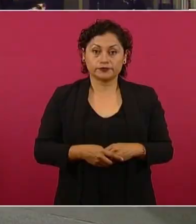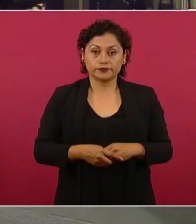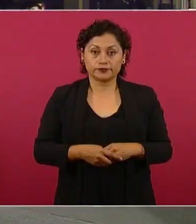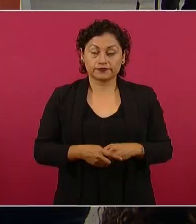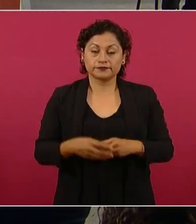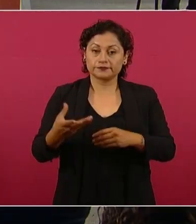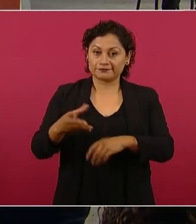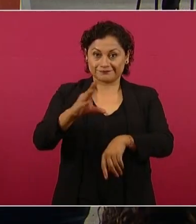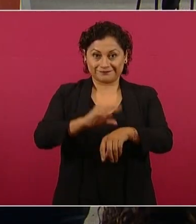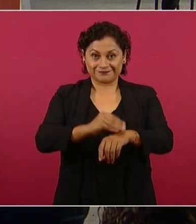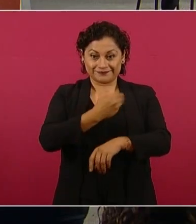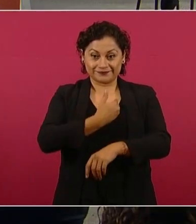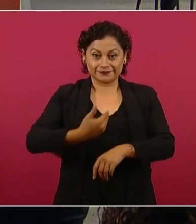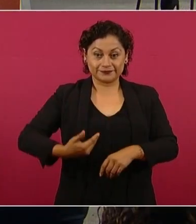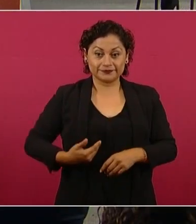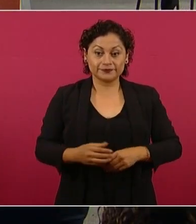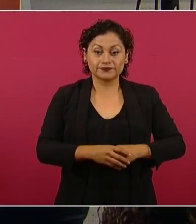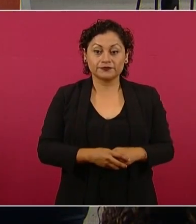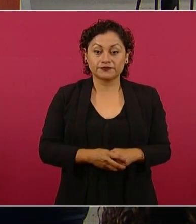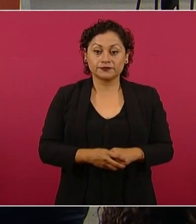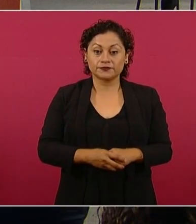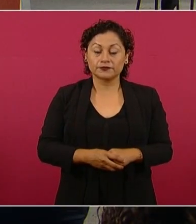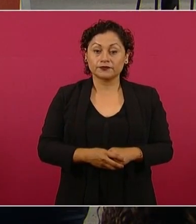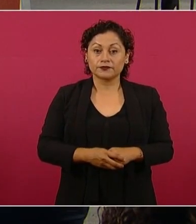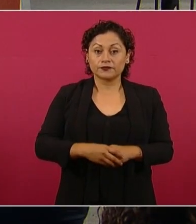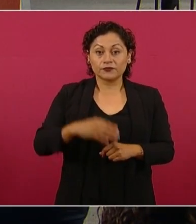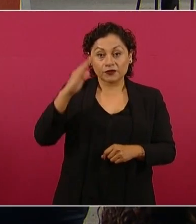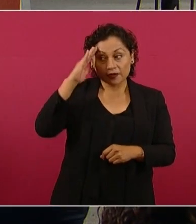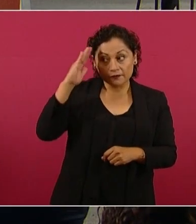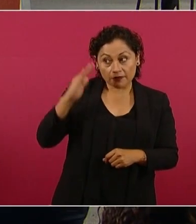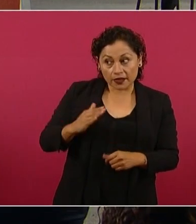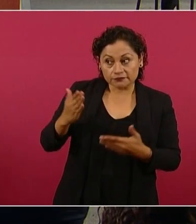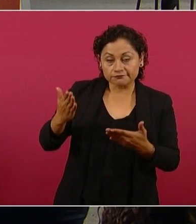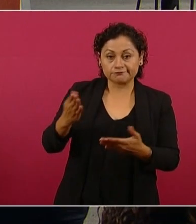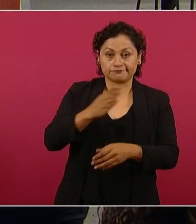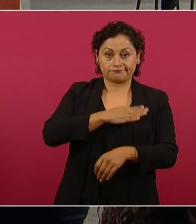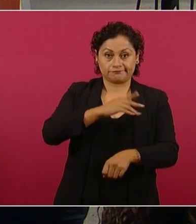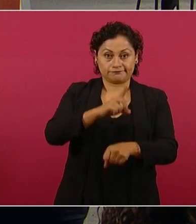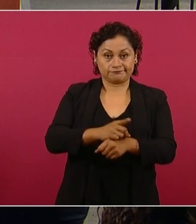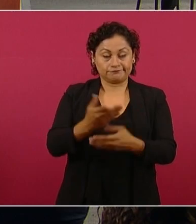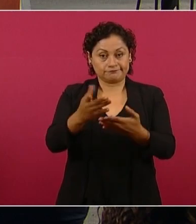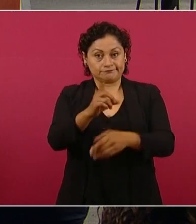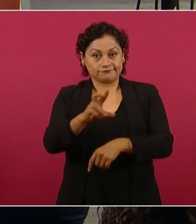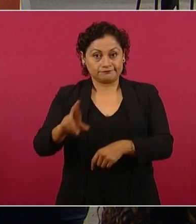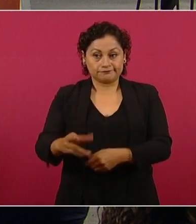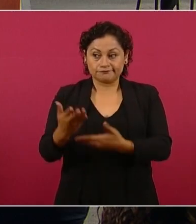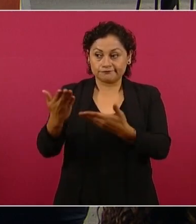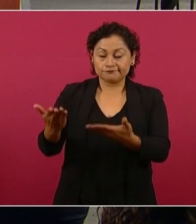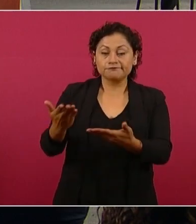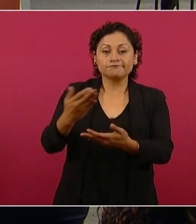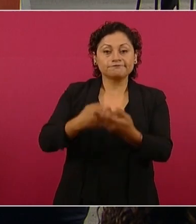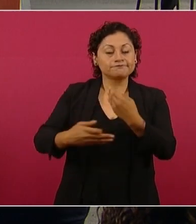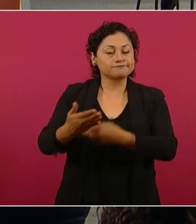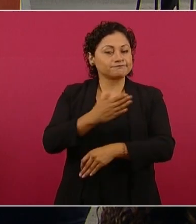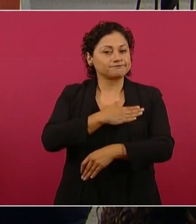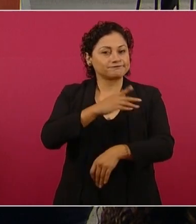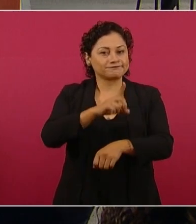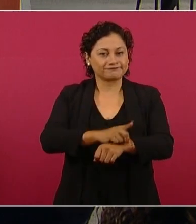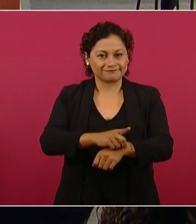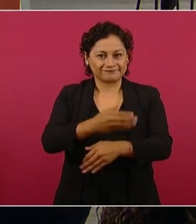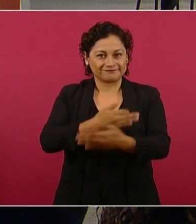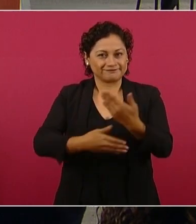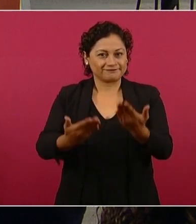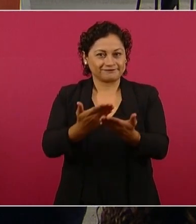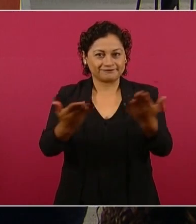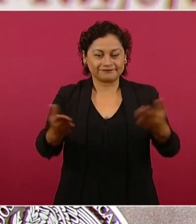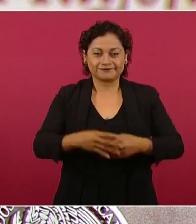Con su permiso. Maestro, buenos días, querido Zoé. Doctor Prieto, muy buenos días. Tengan buenos días todas y